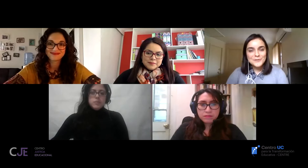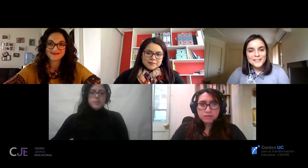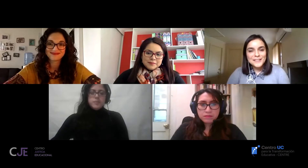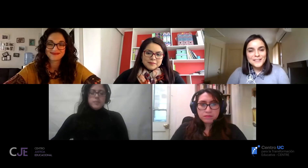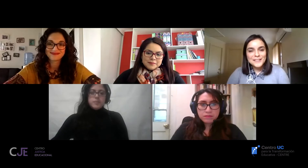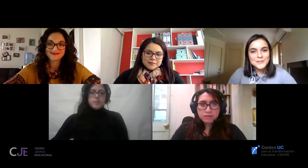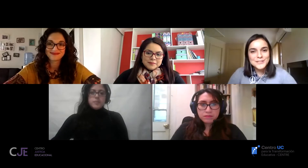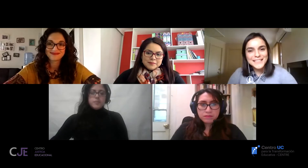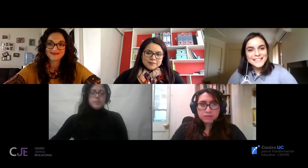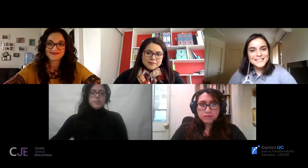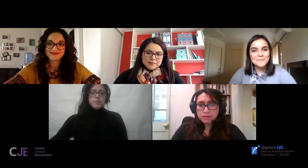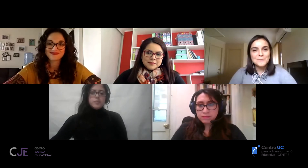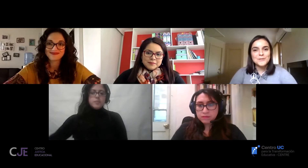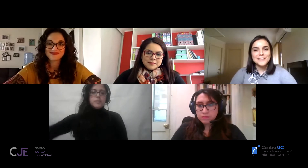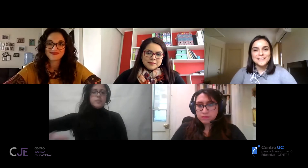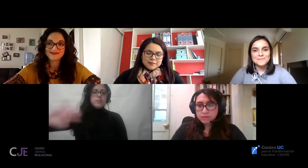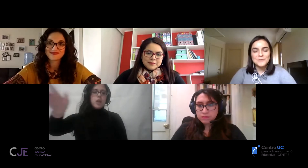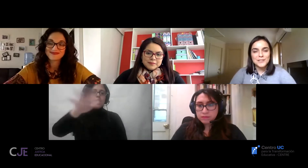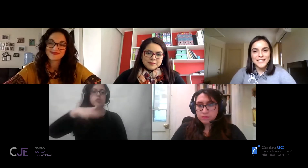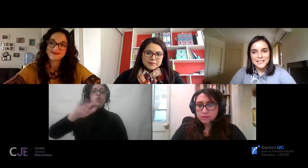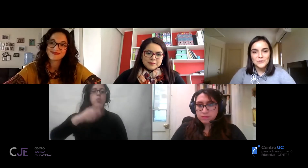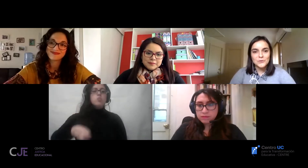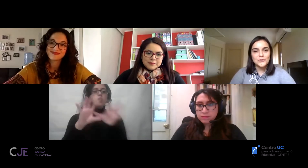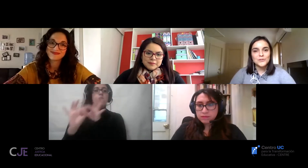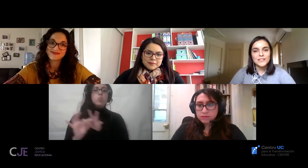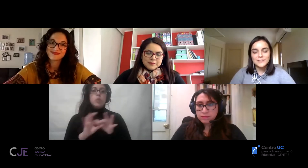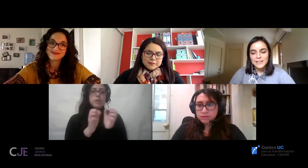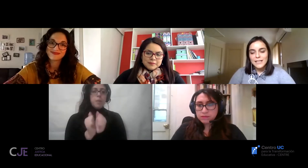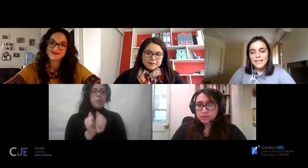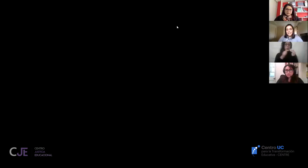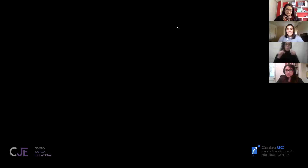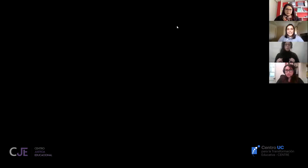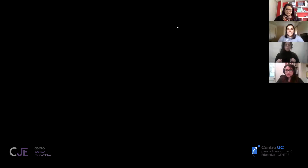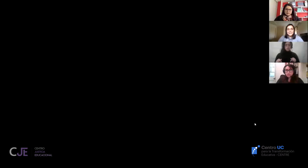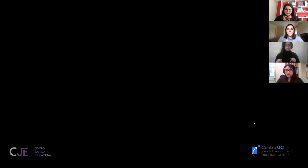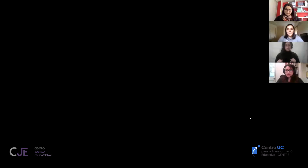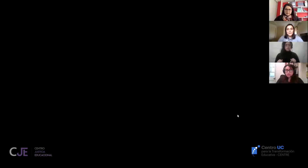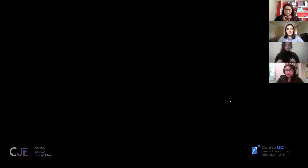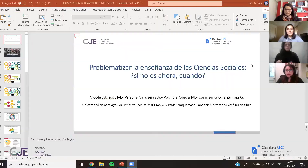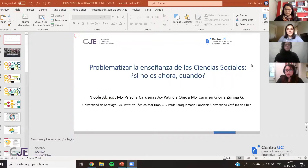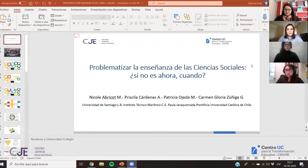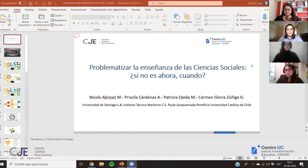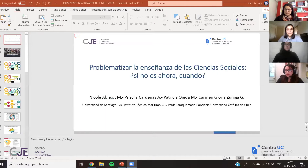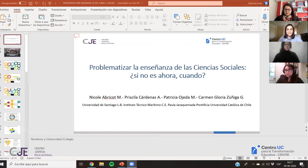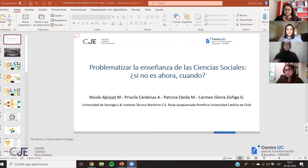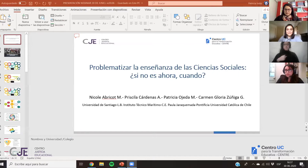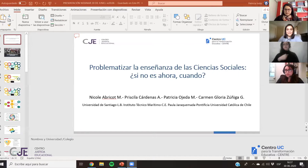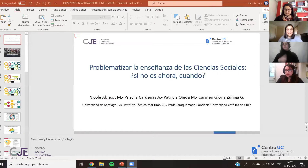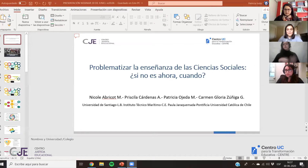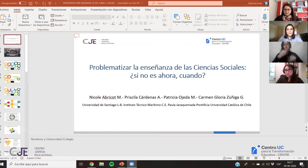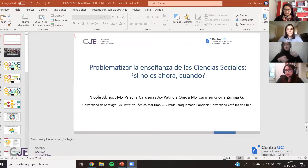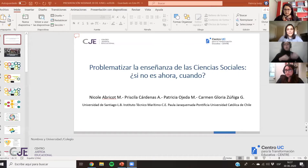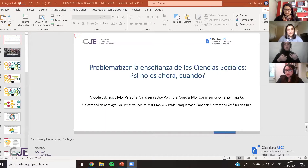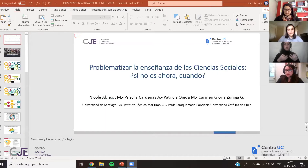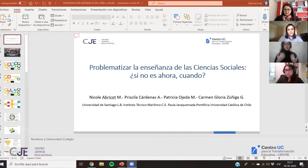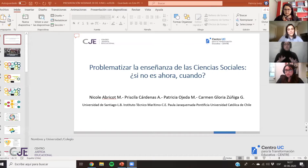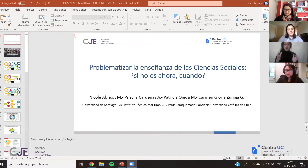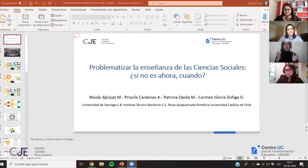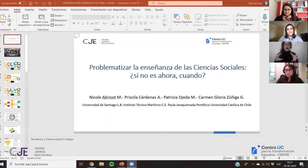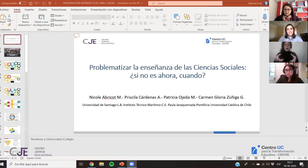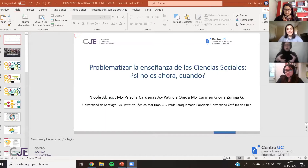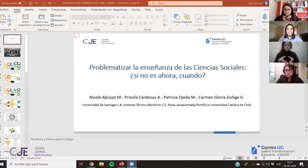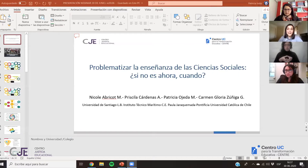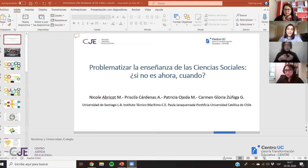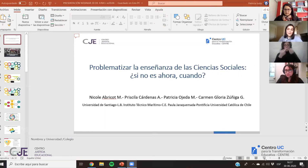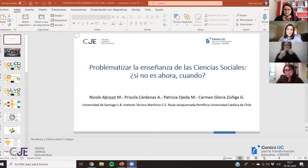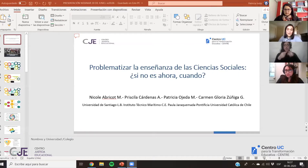Hola a todas y todos, muchas gracias por estar aquí con nosotras. Les cuento que tenemos un equipo diverso